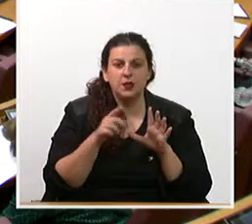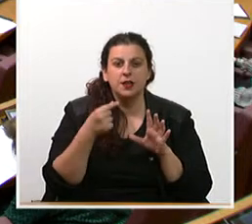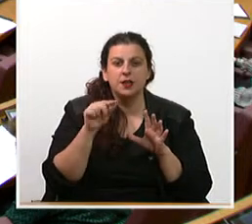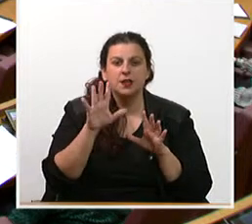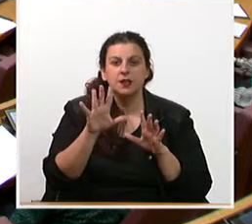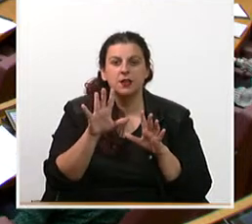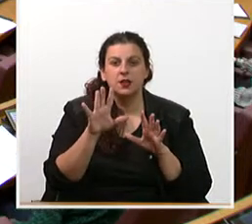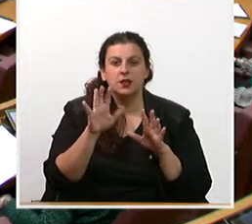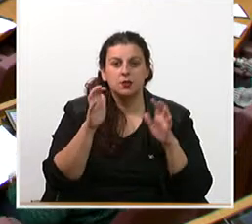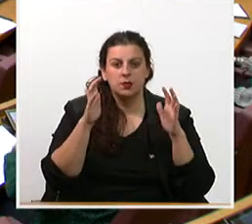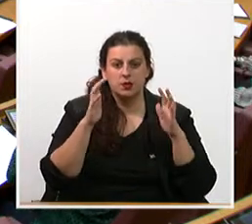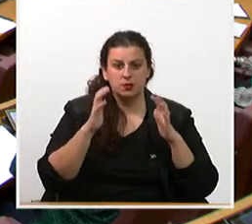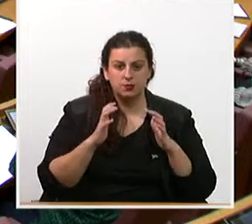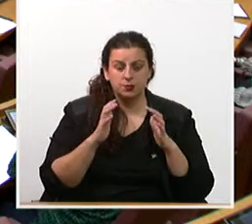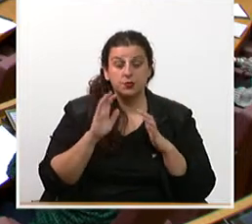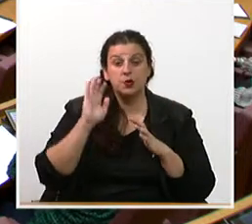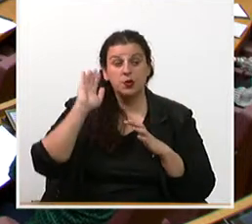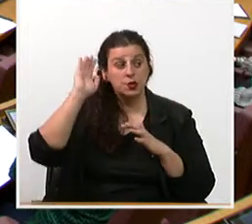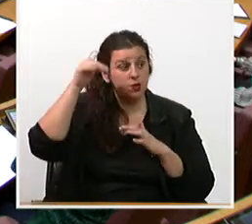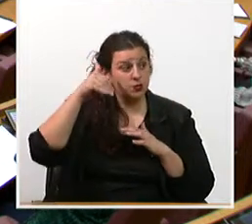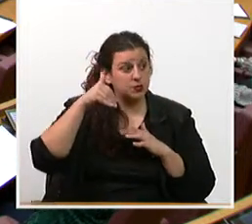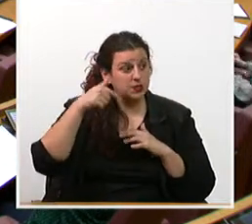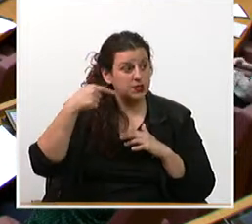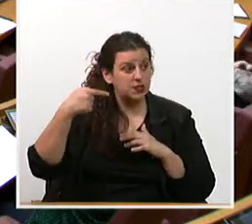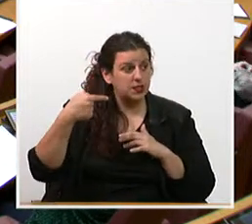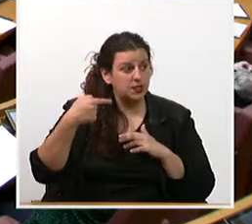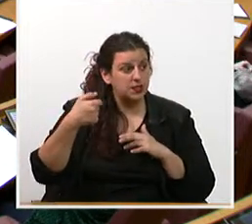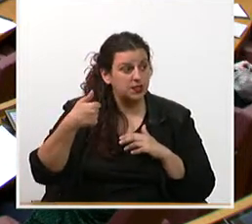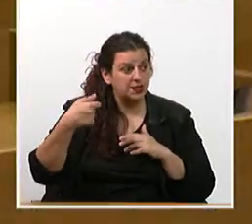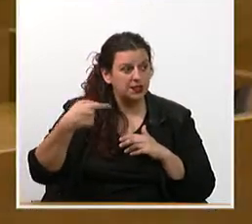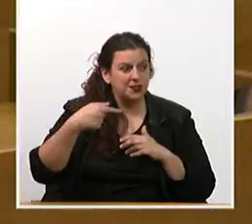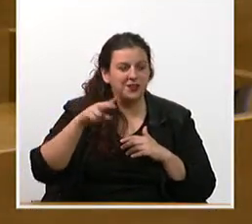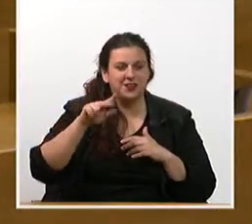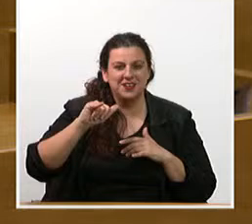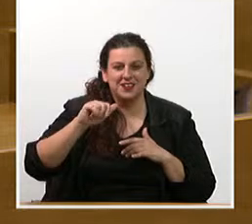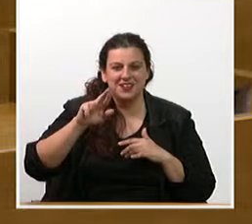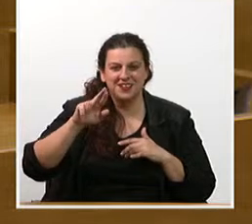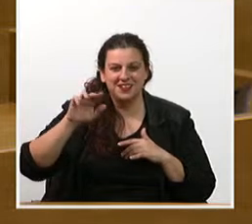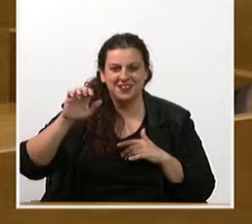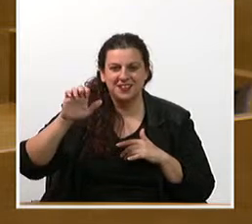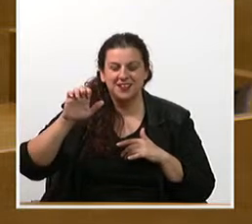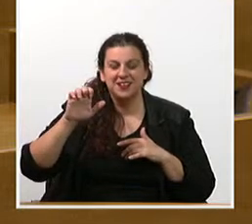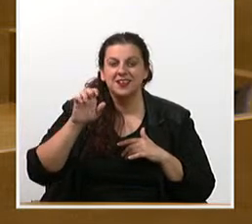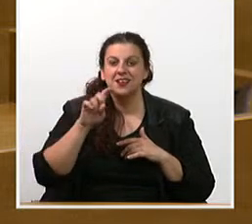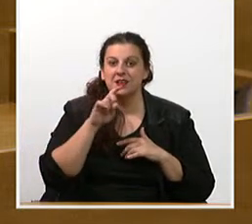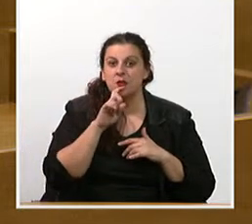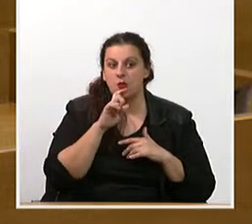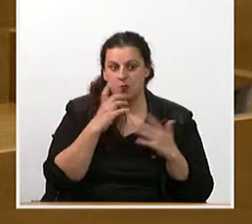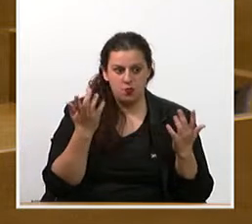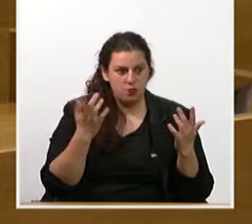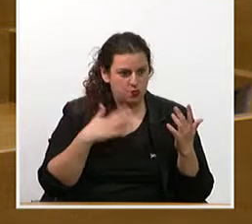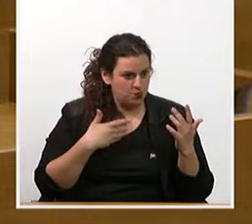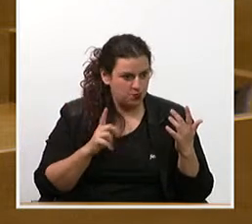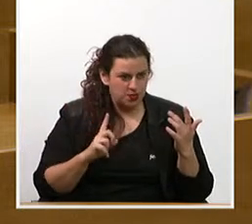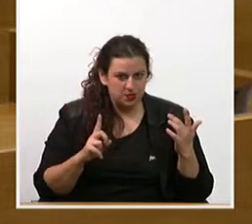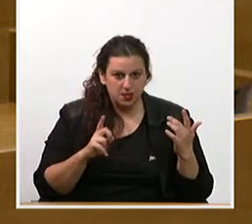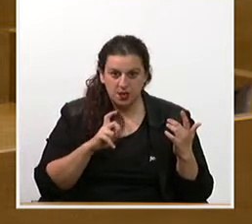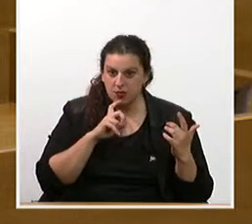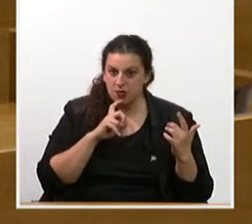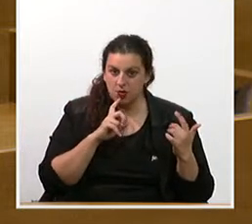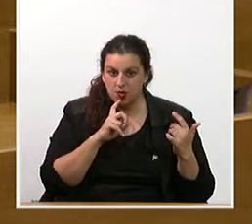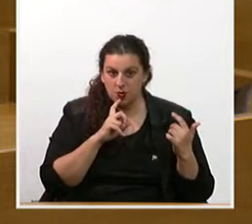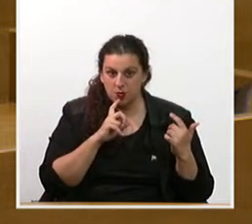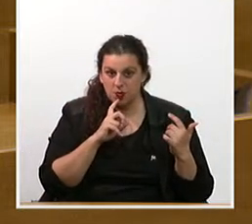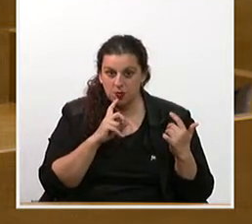10,5 conseller Aguirre cómo es posible cómo es